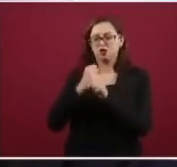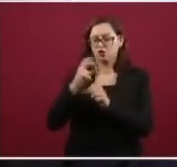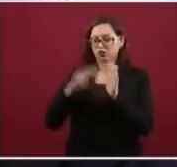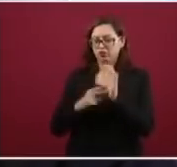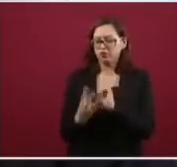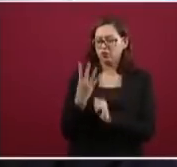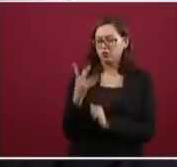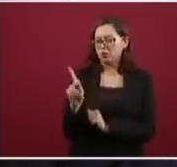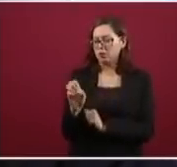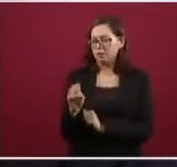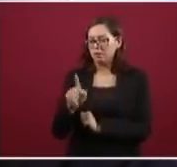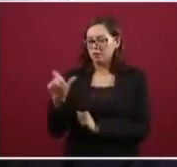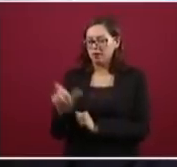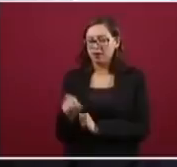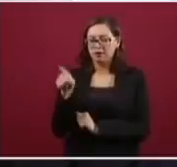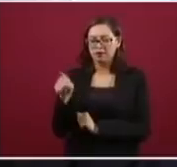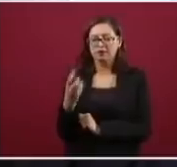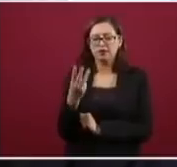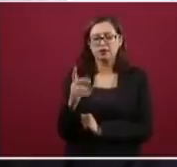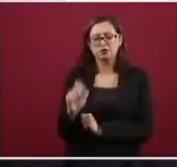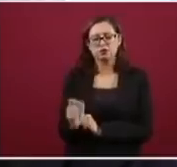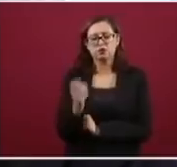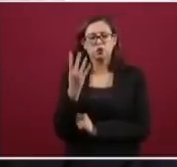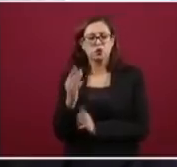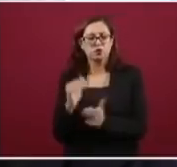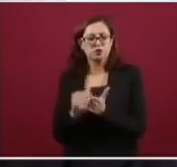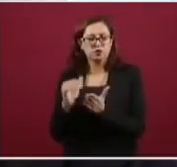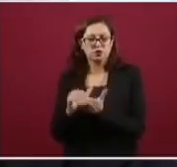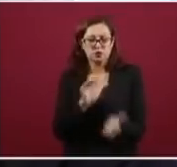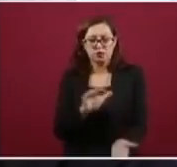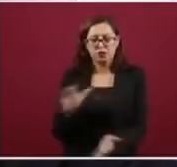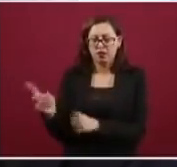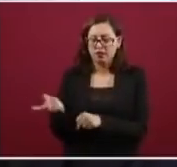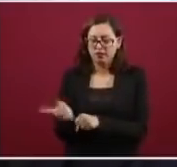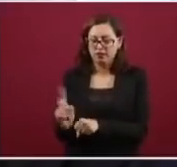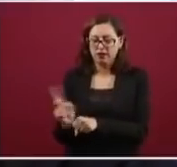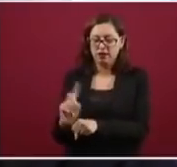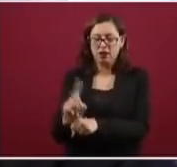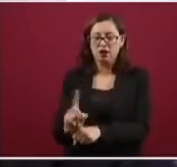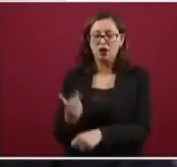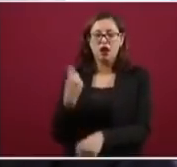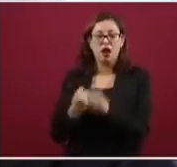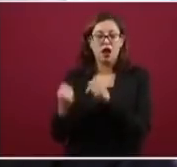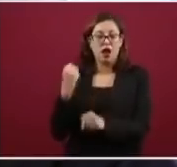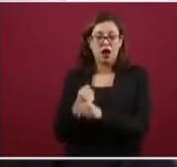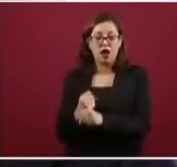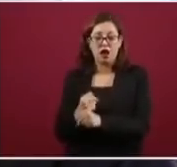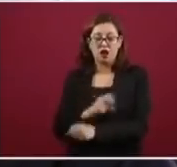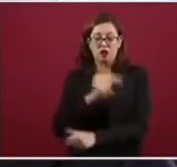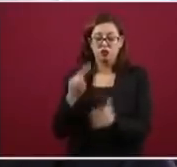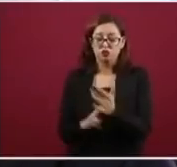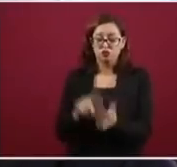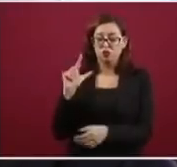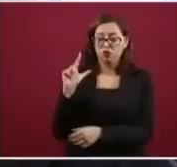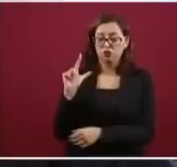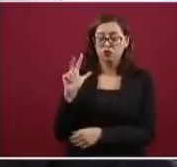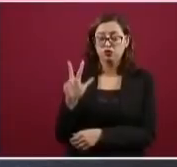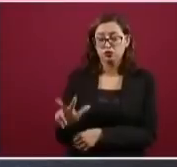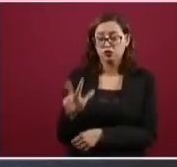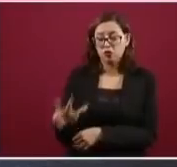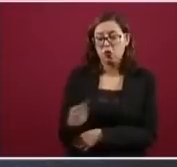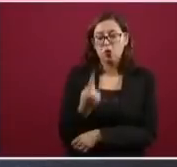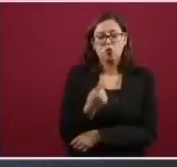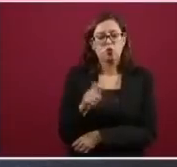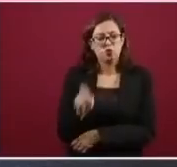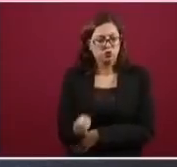pemex producía 3.4 millones de barriles por por día a finales del año 2010 18 producía alrededor de